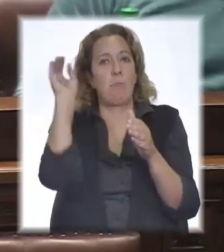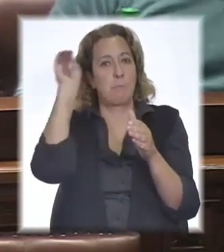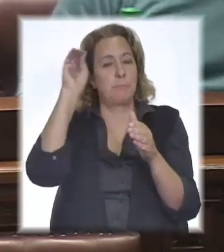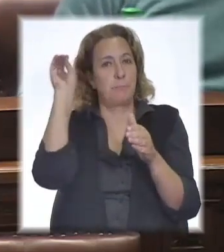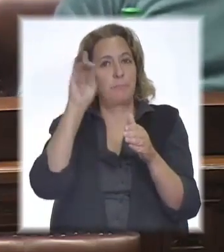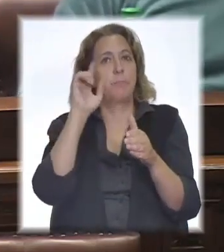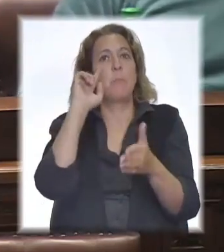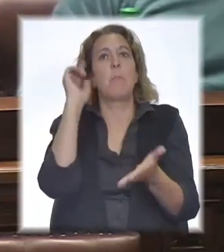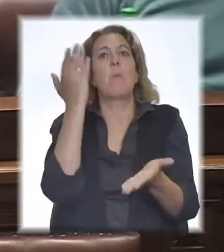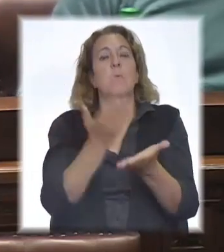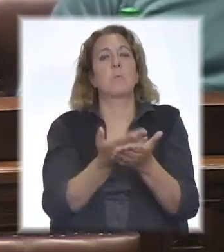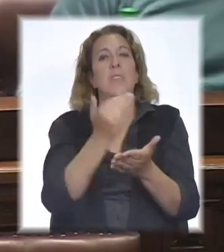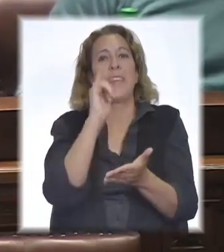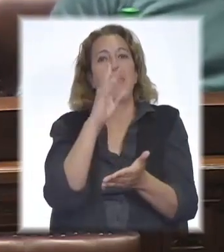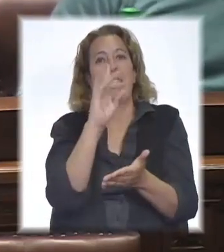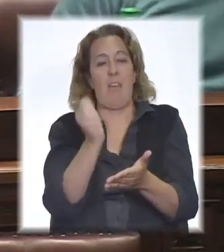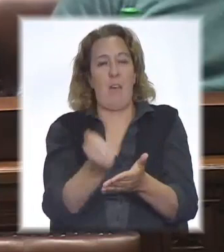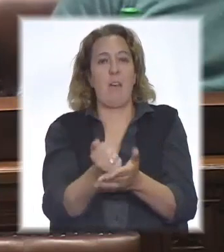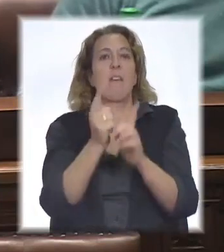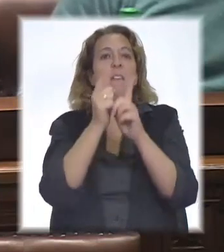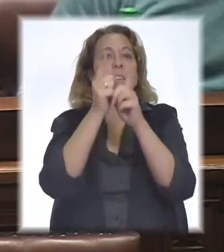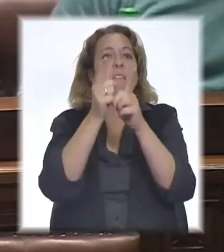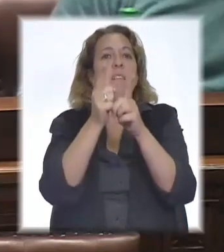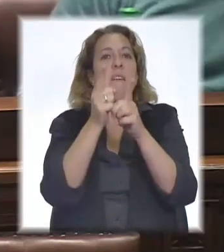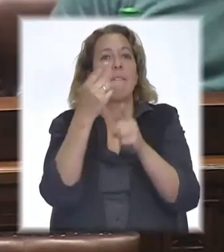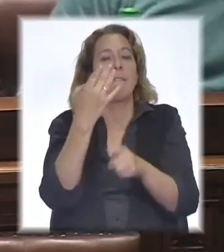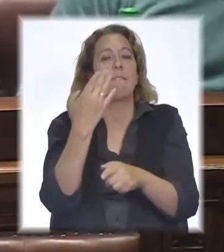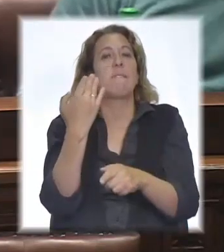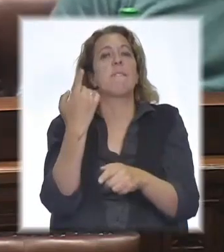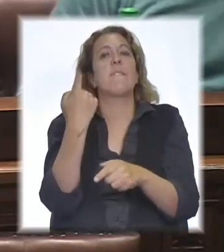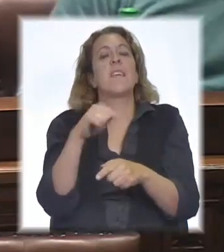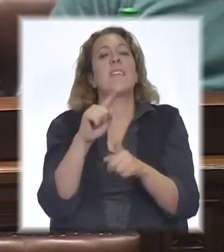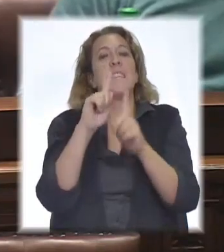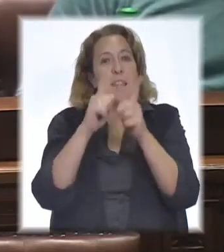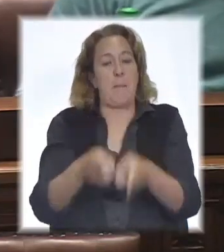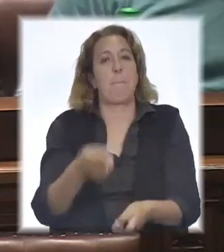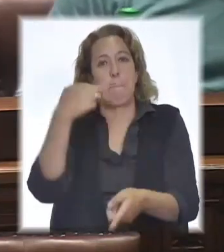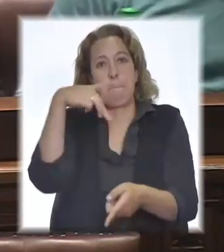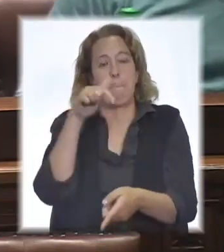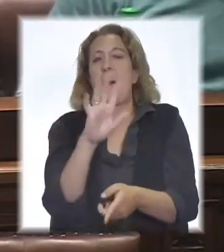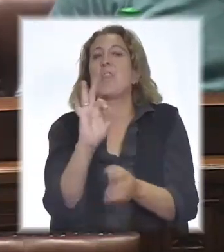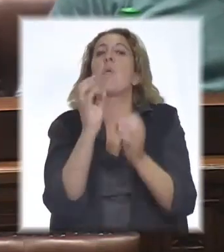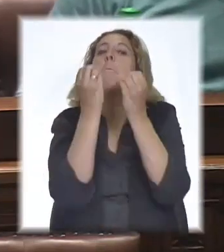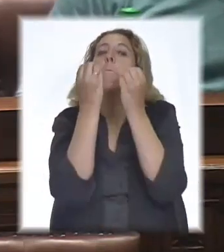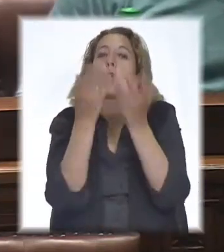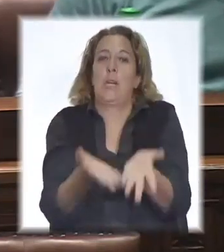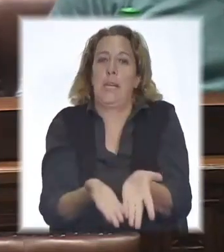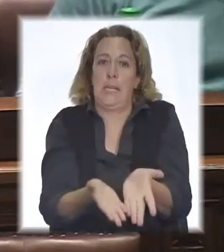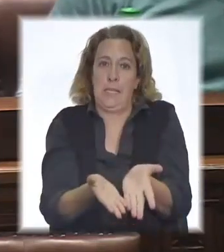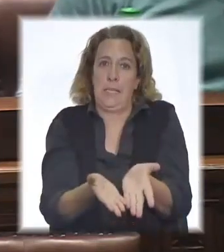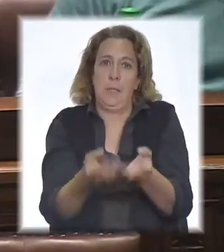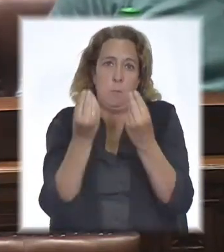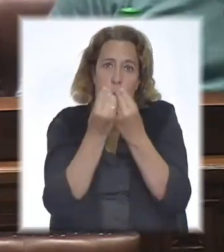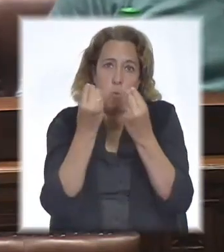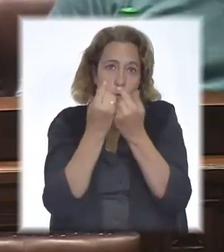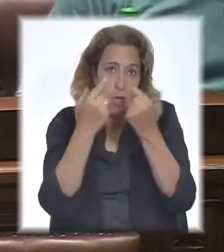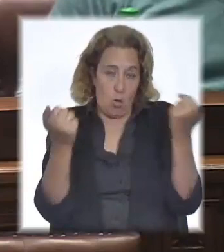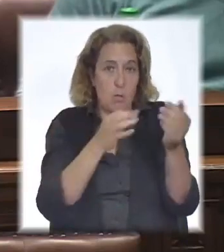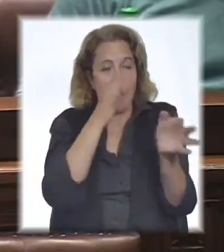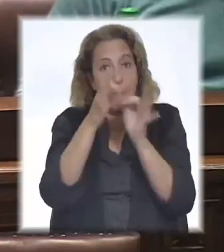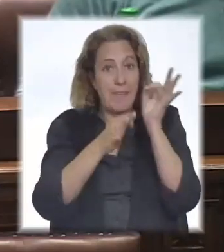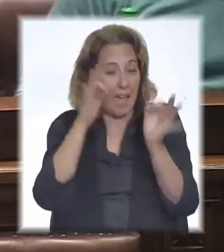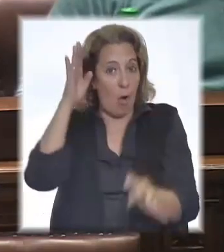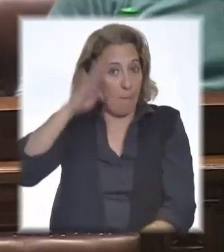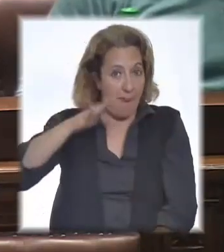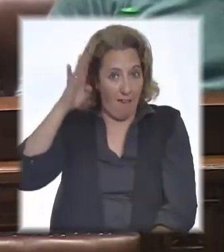vilariño y a mario benedetti por varias razones que voy a explicar en el homenaje pero